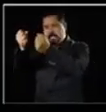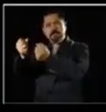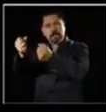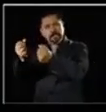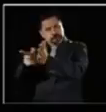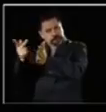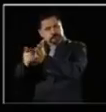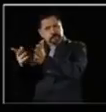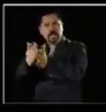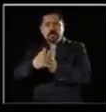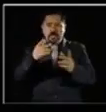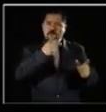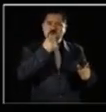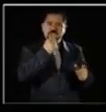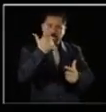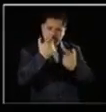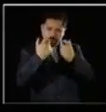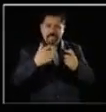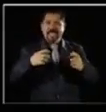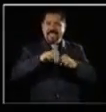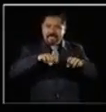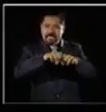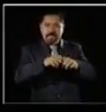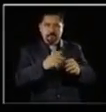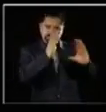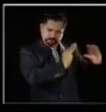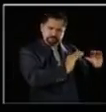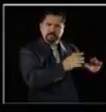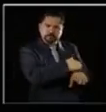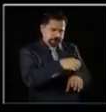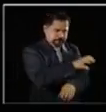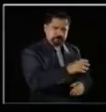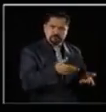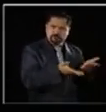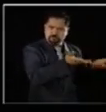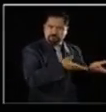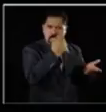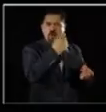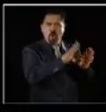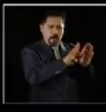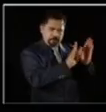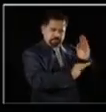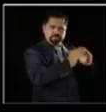policíaco, policías, armamento, equipo, capacitación, hay que vigilar los mecanismos de ascenso y de promoción.